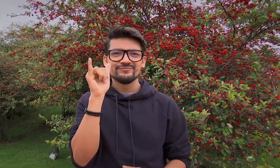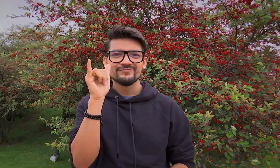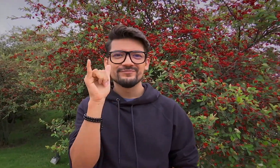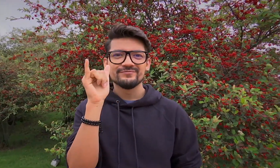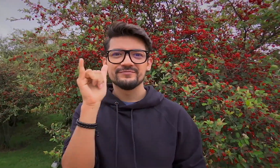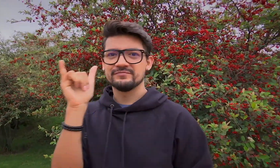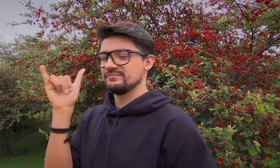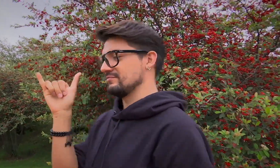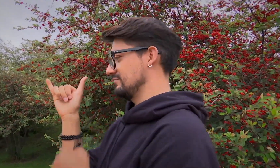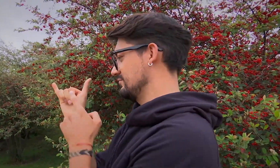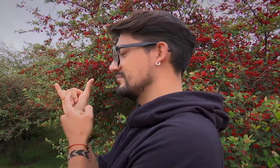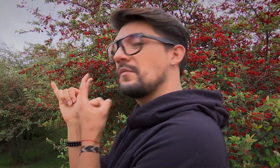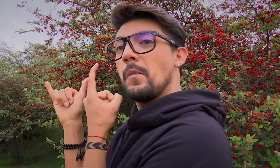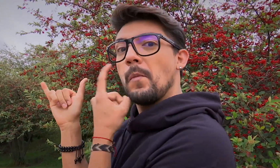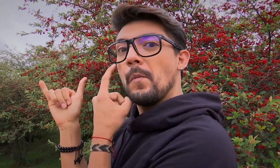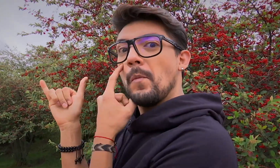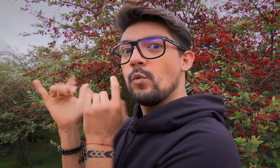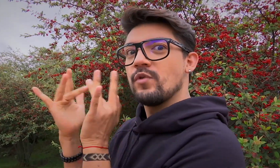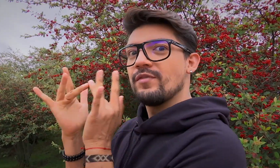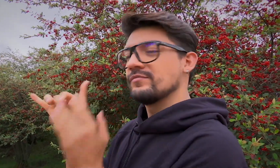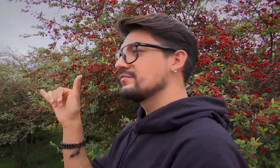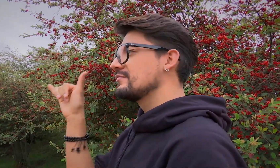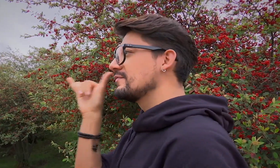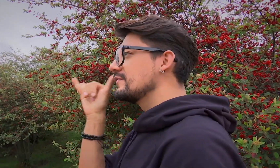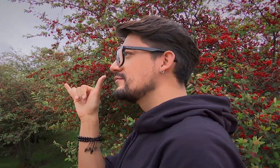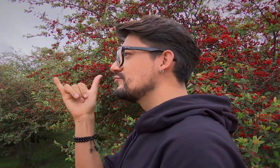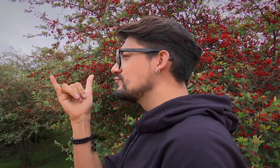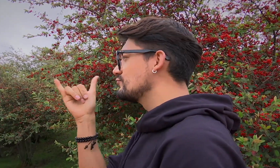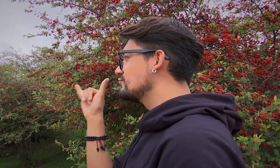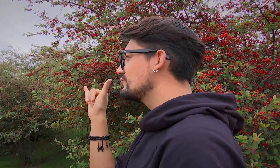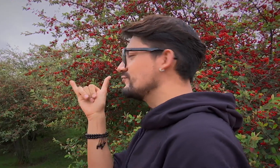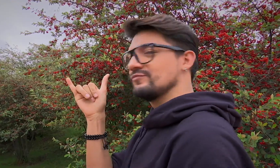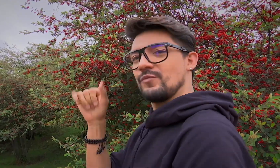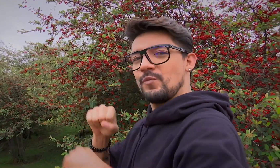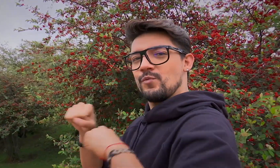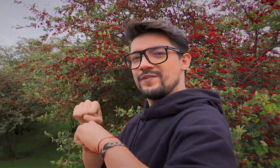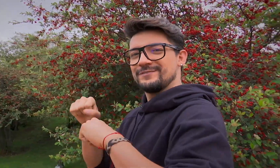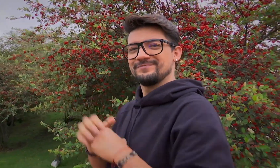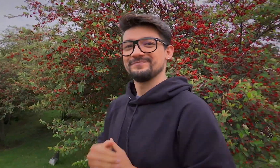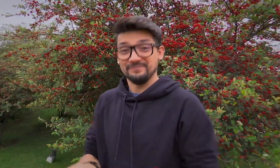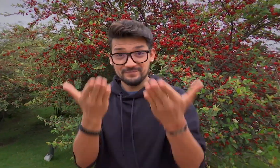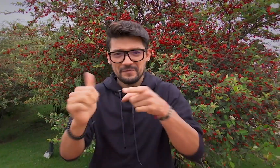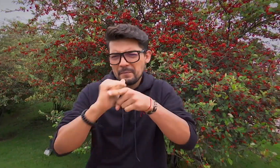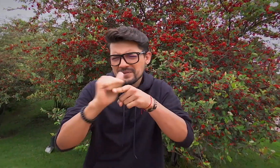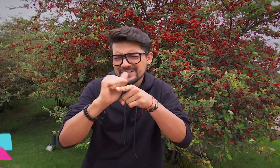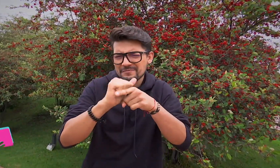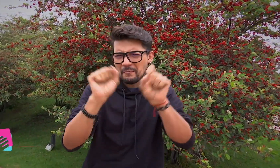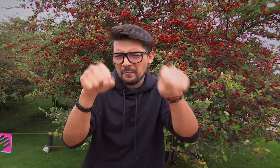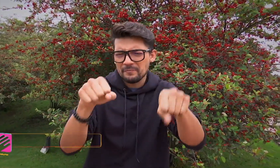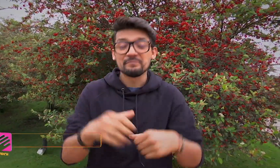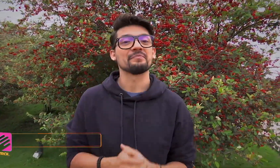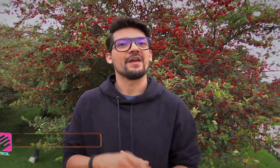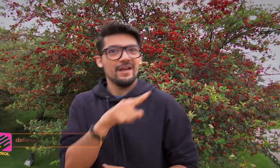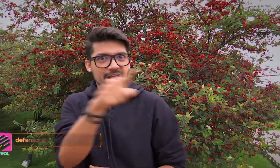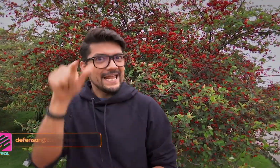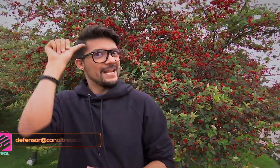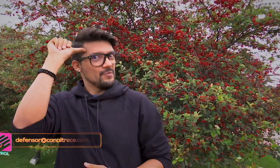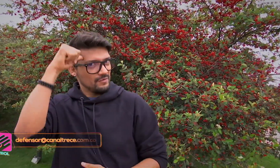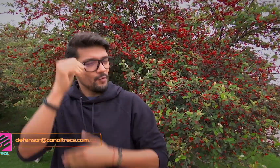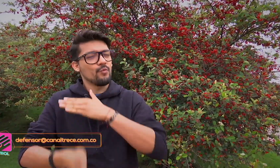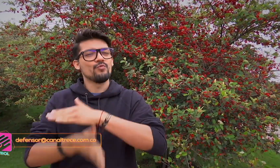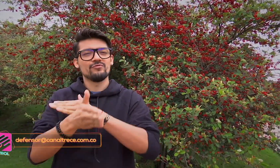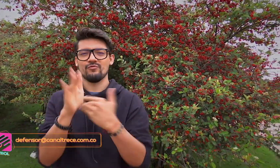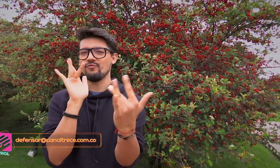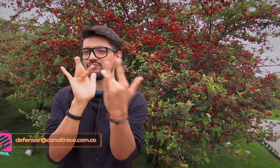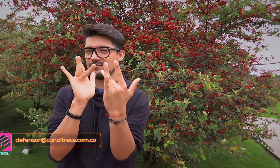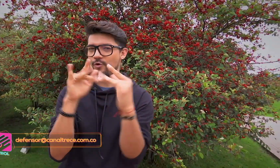es cámara de video. Vamos a poner la mano de esta manera, cerca de nuestro ojo. Y recuerden que pueden